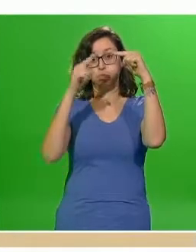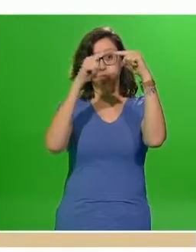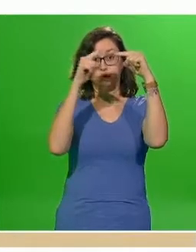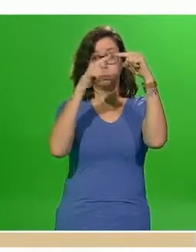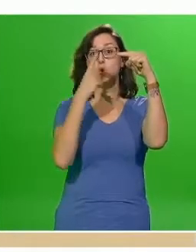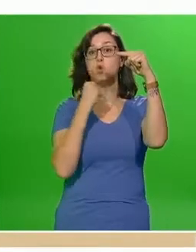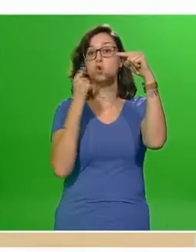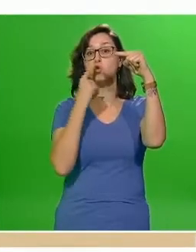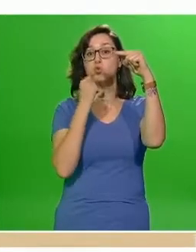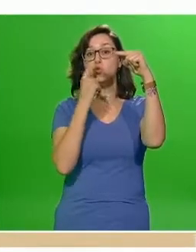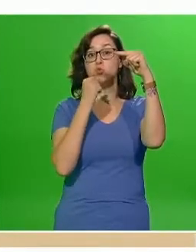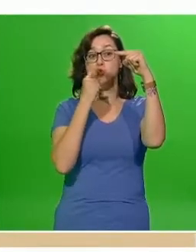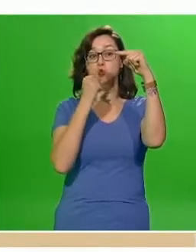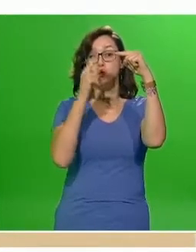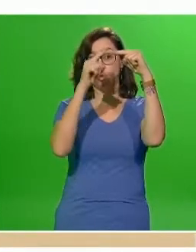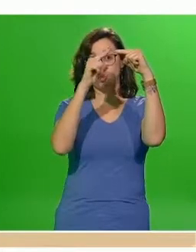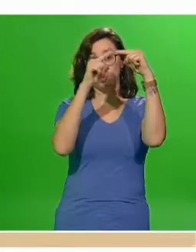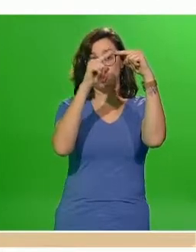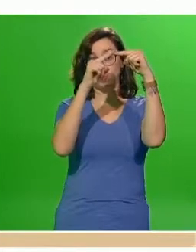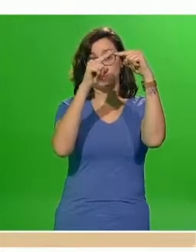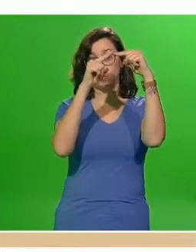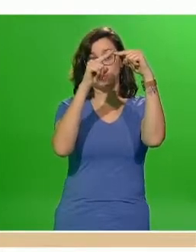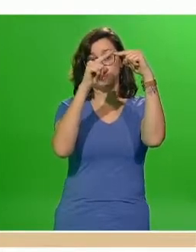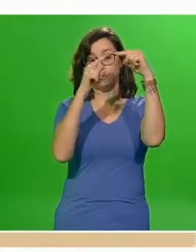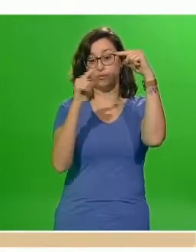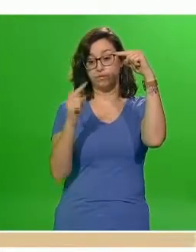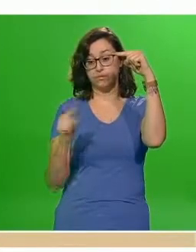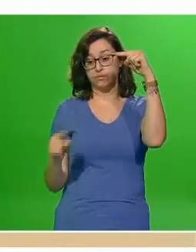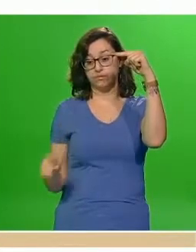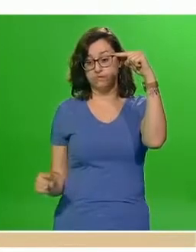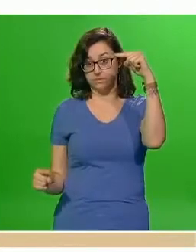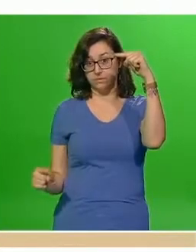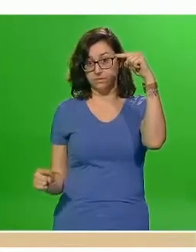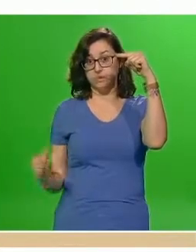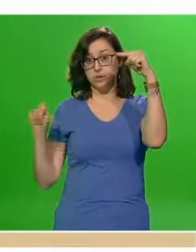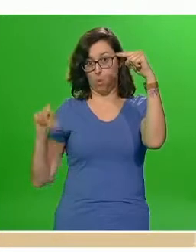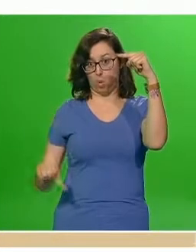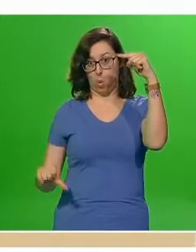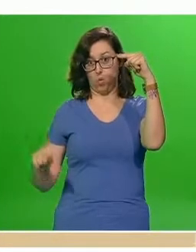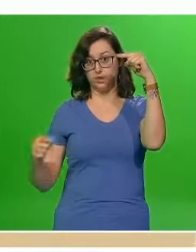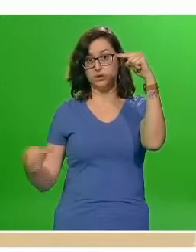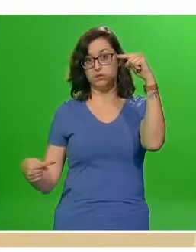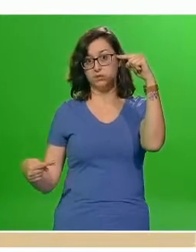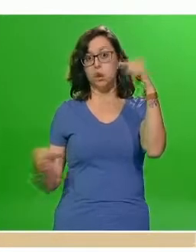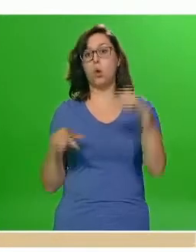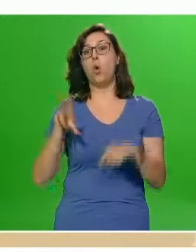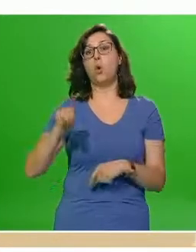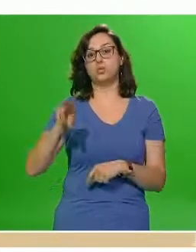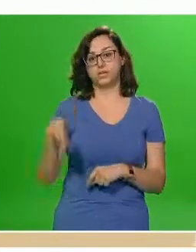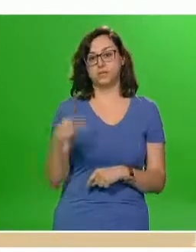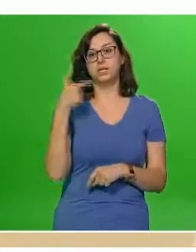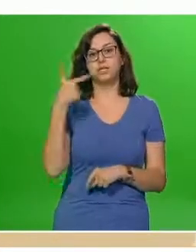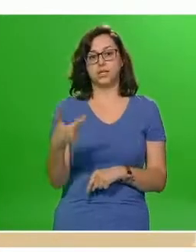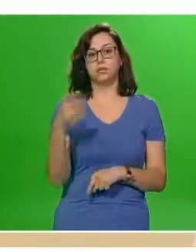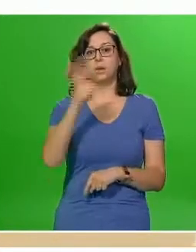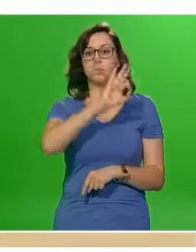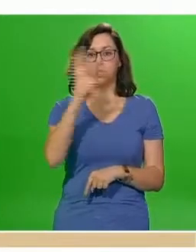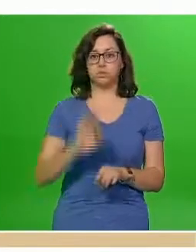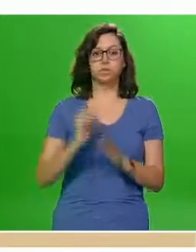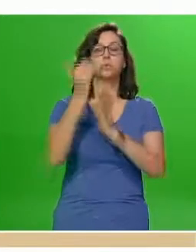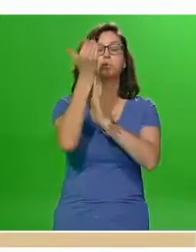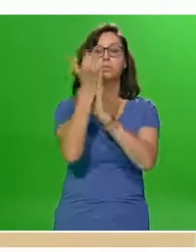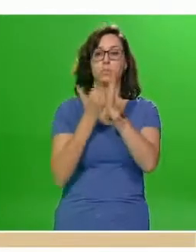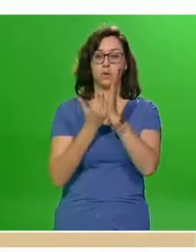más alto hasta el día de hoy de un 87% de reducción en el número de